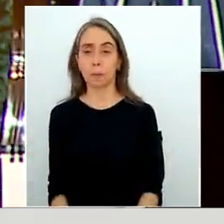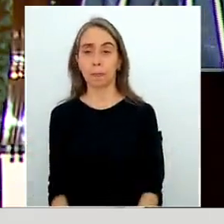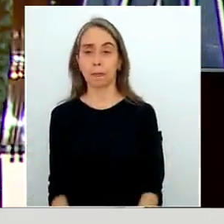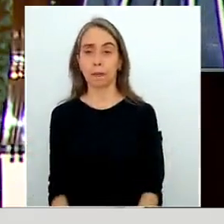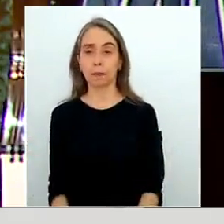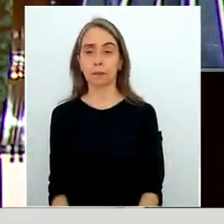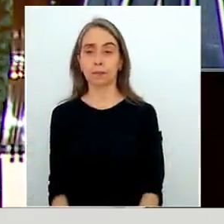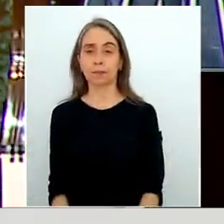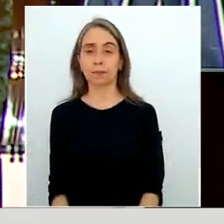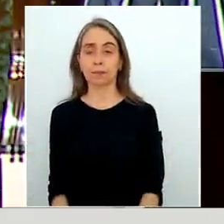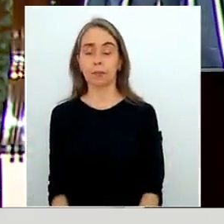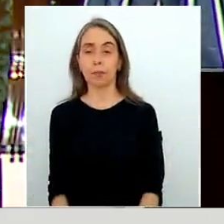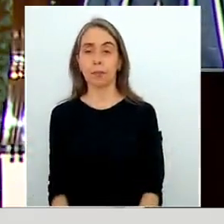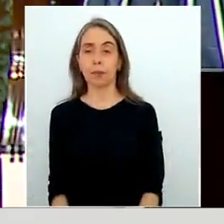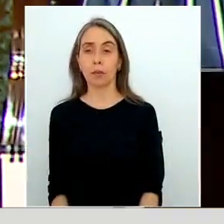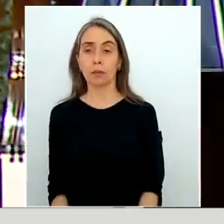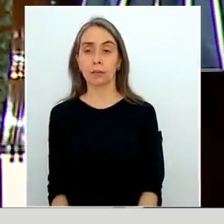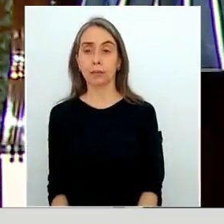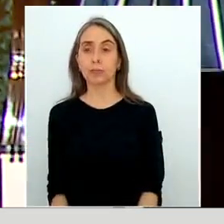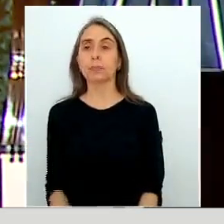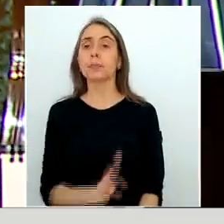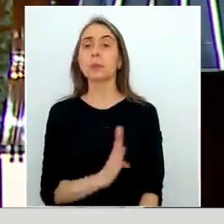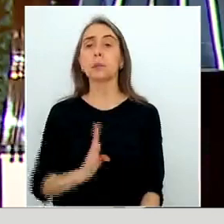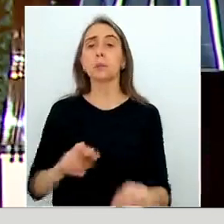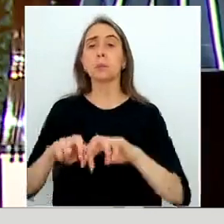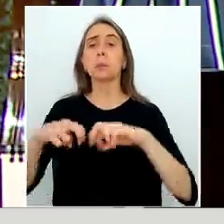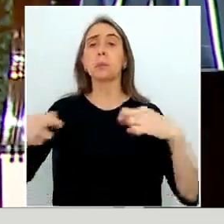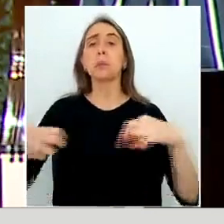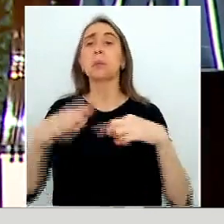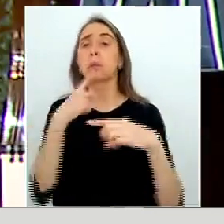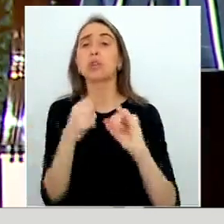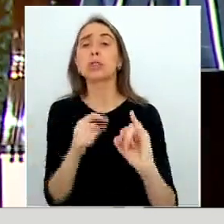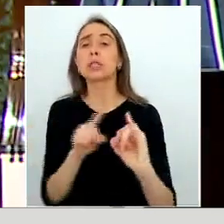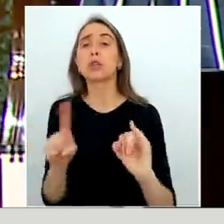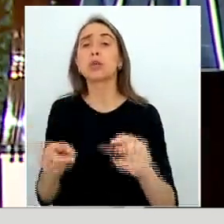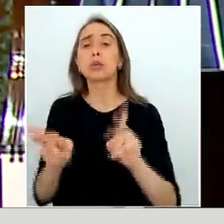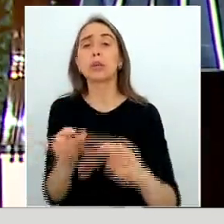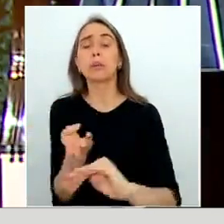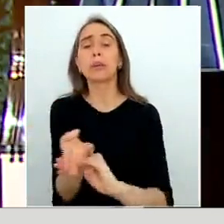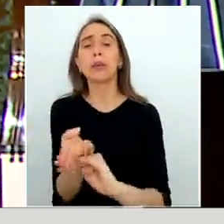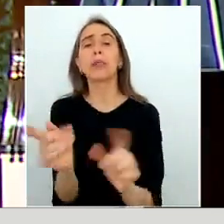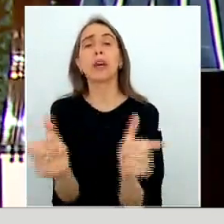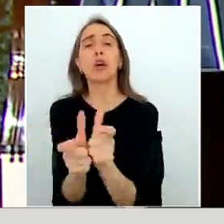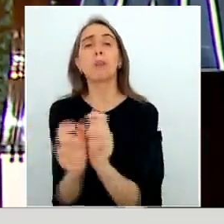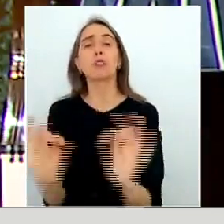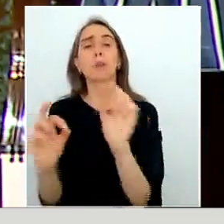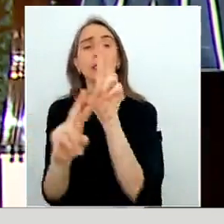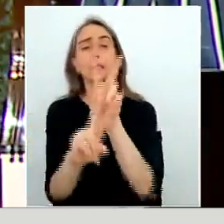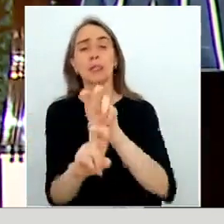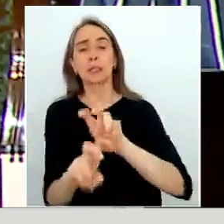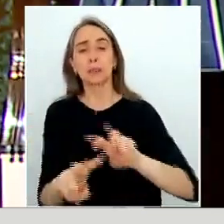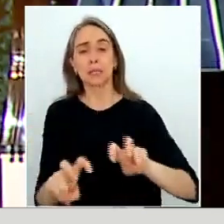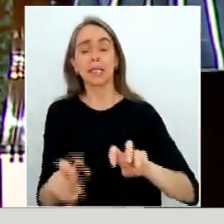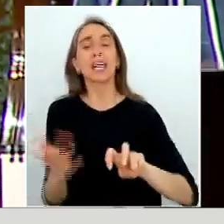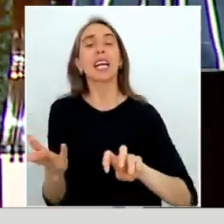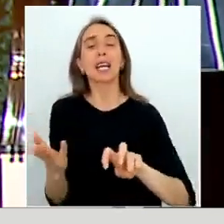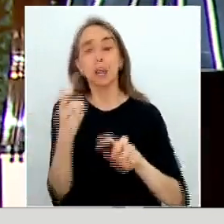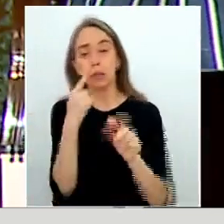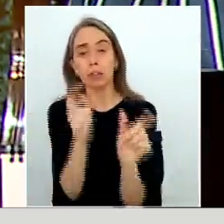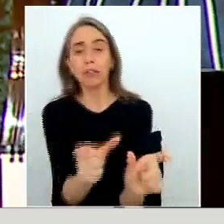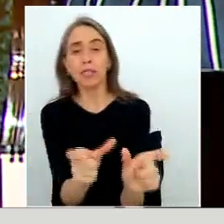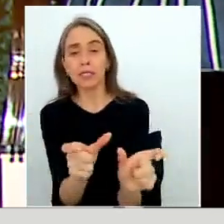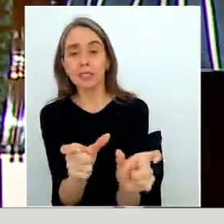acuerdo si le parece la sala se accedería la solicitud de la comisión especial investigadora encargada de fiscalizar los actos del